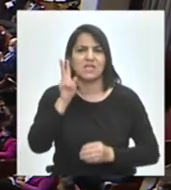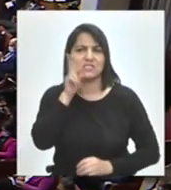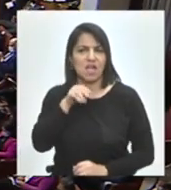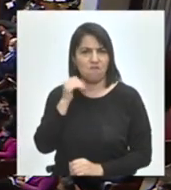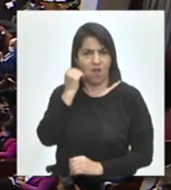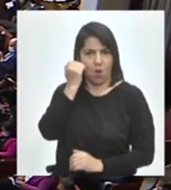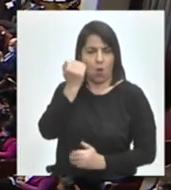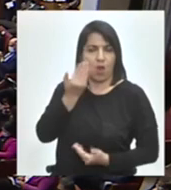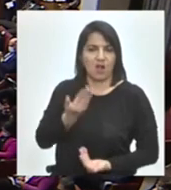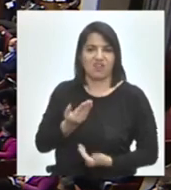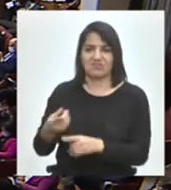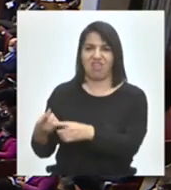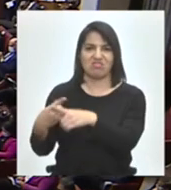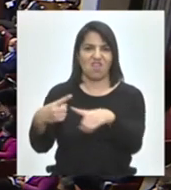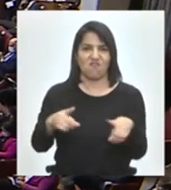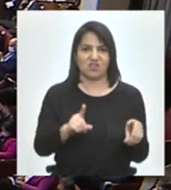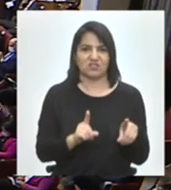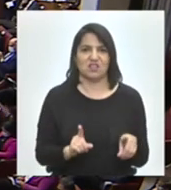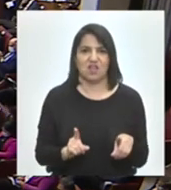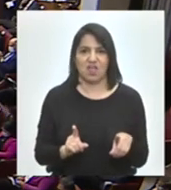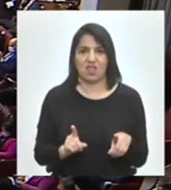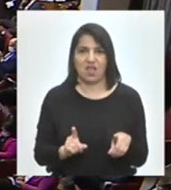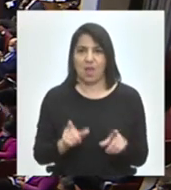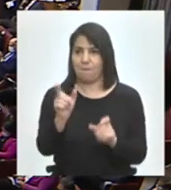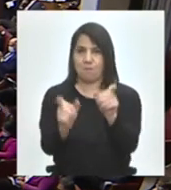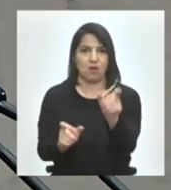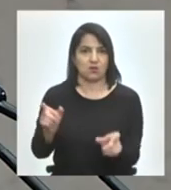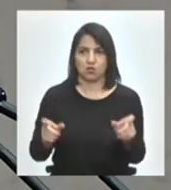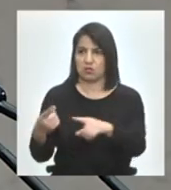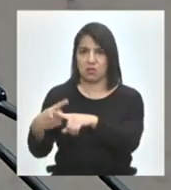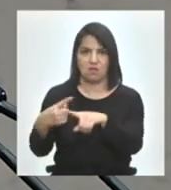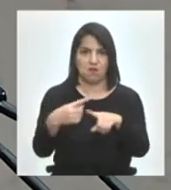las diversidades y las disidencias.